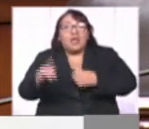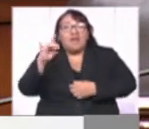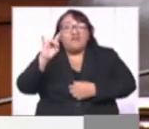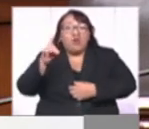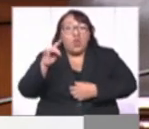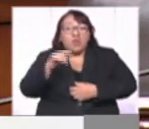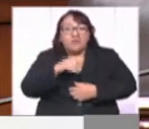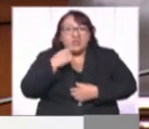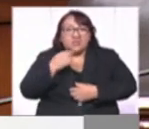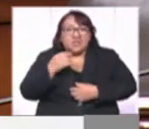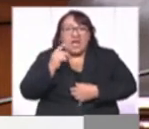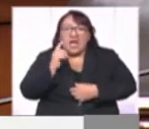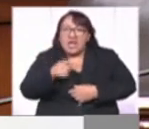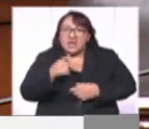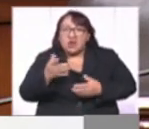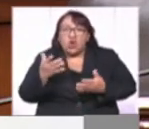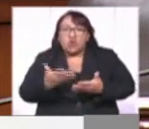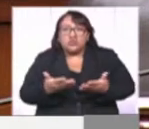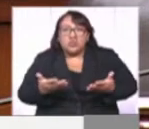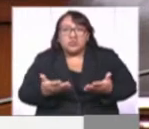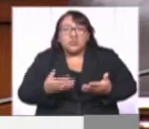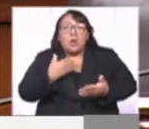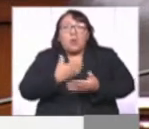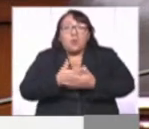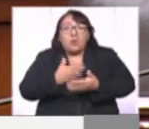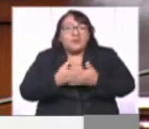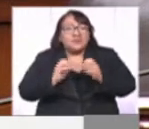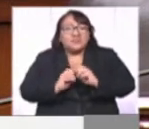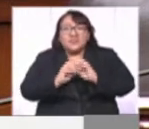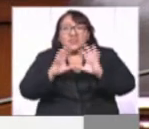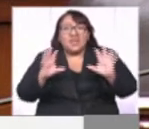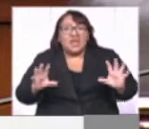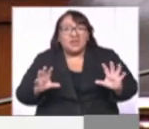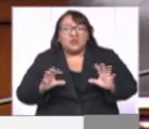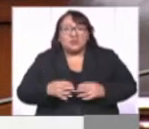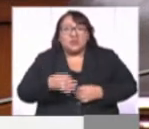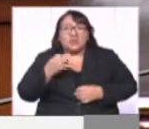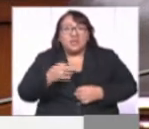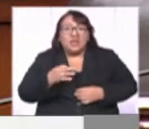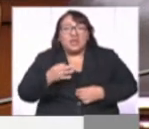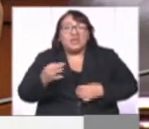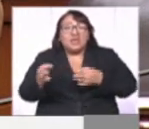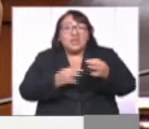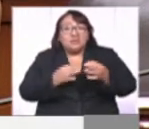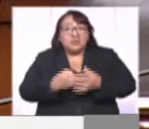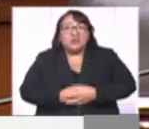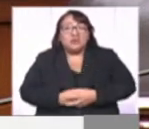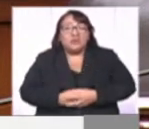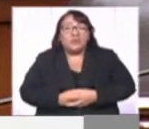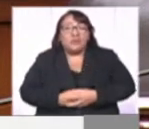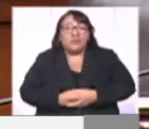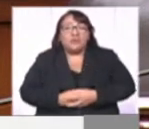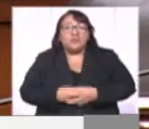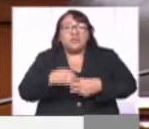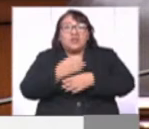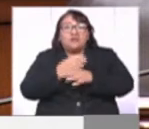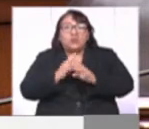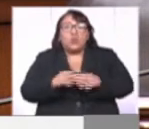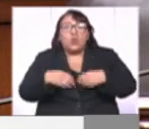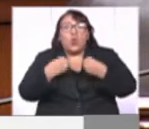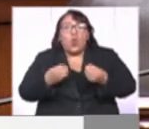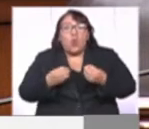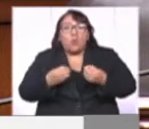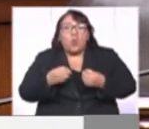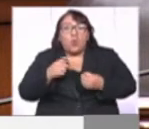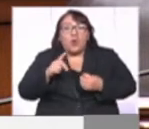hechos concretos o pruebas objetivas que vienen sustentando la forma de cómo